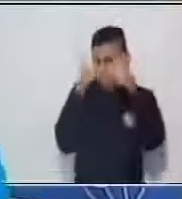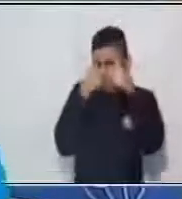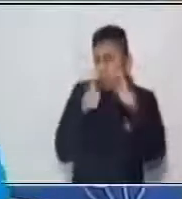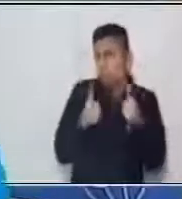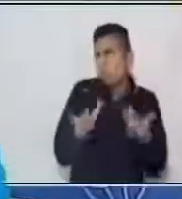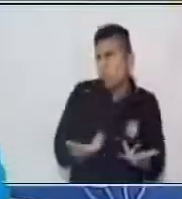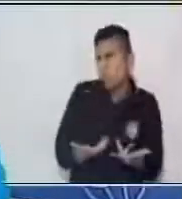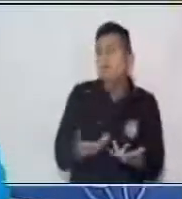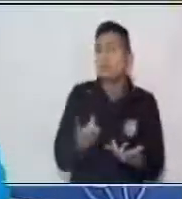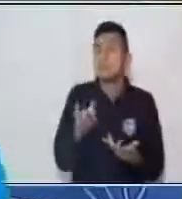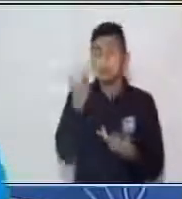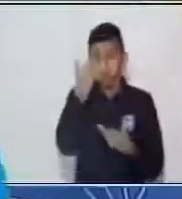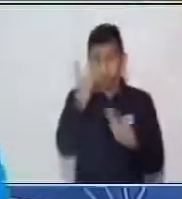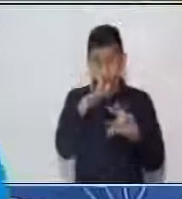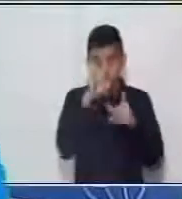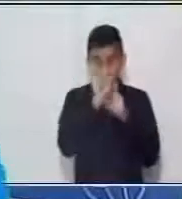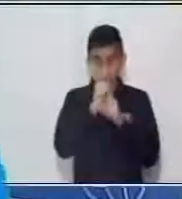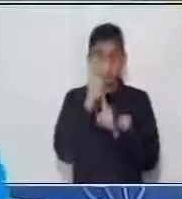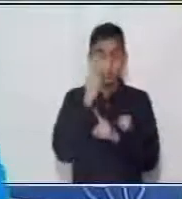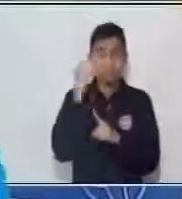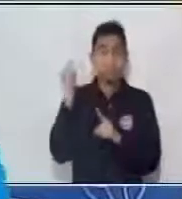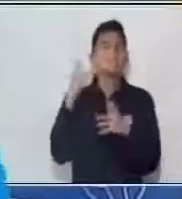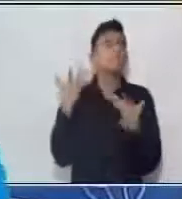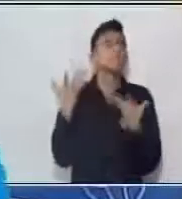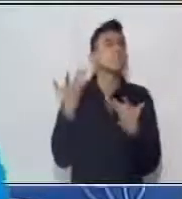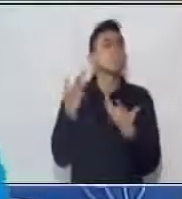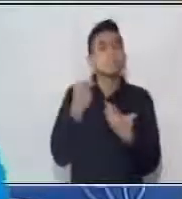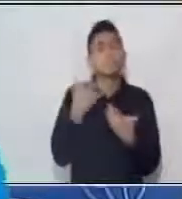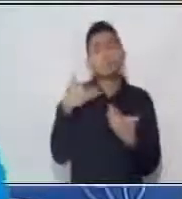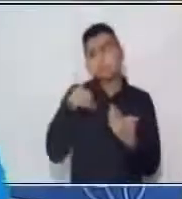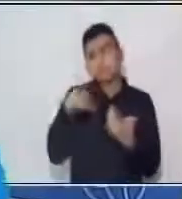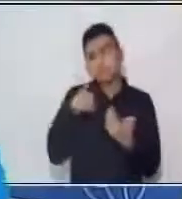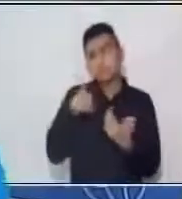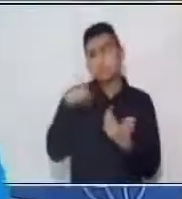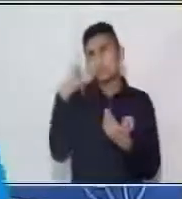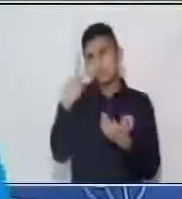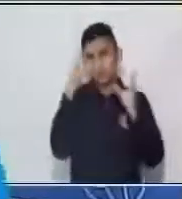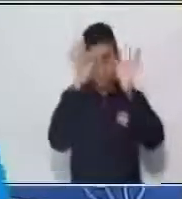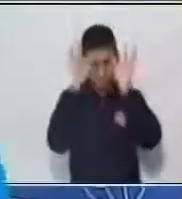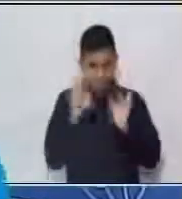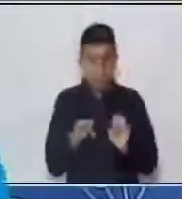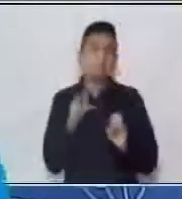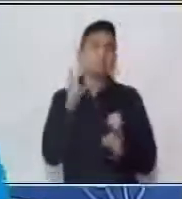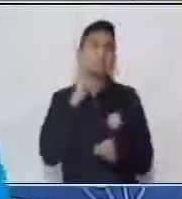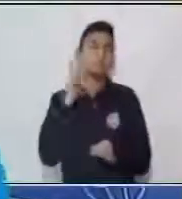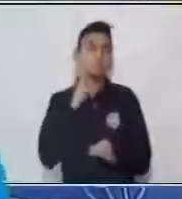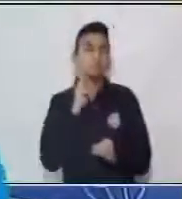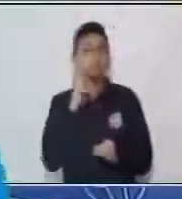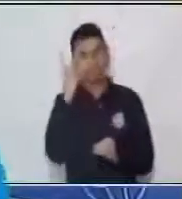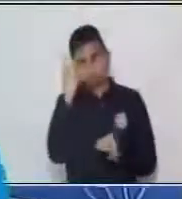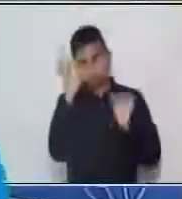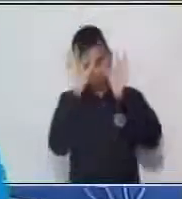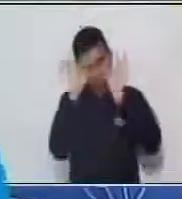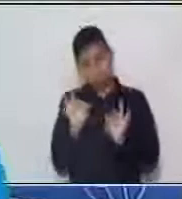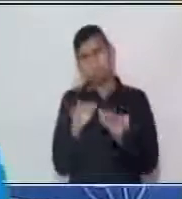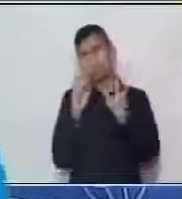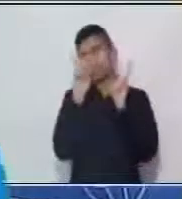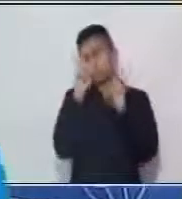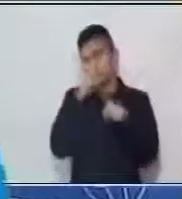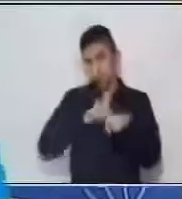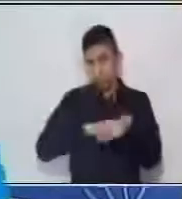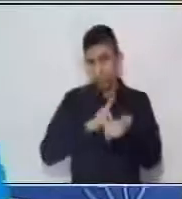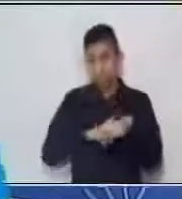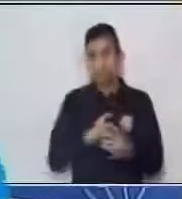primero es que si te darás cuenta, en este caso existen dos formas verbales y que también respecta a los